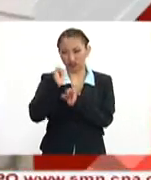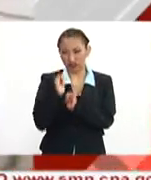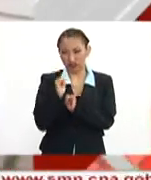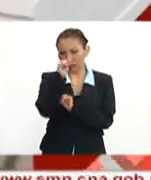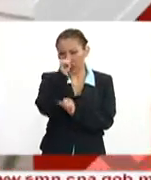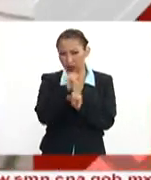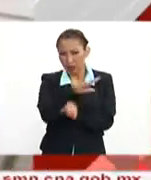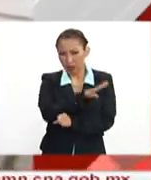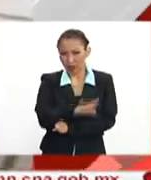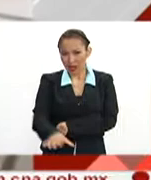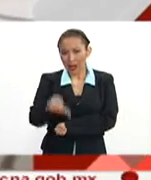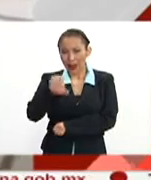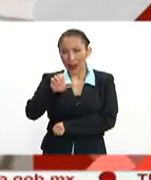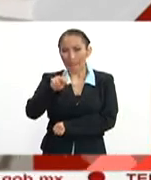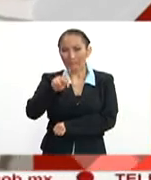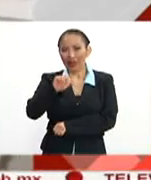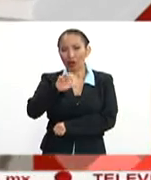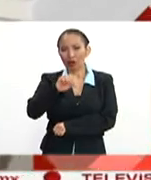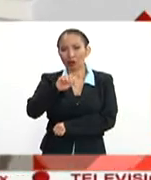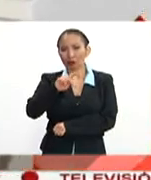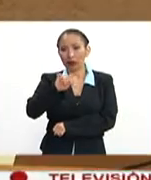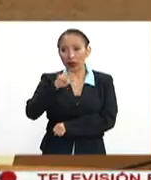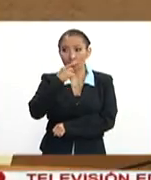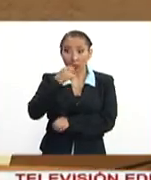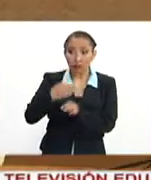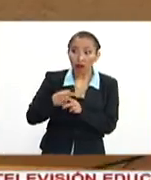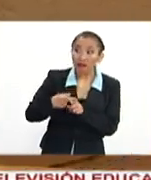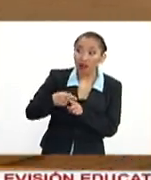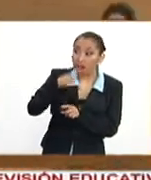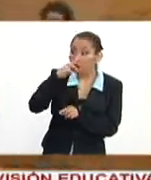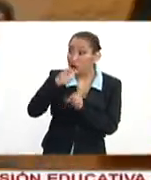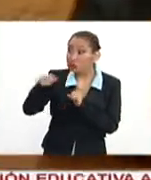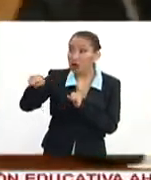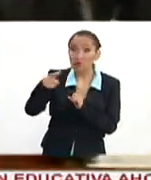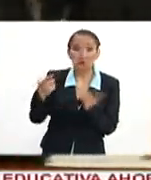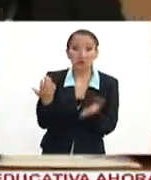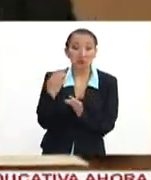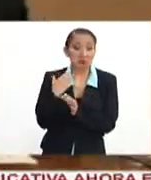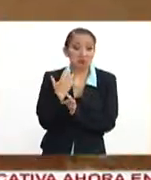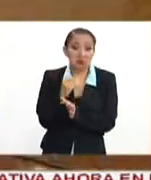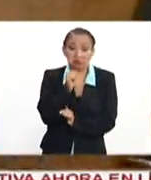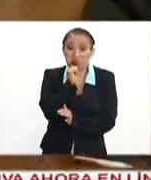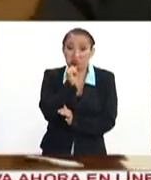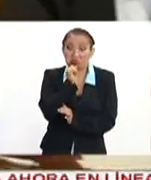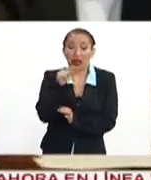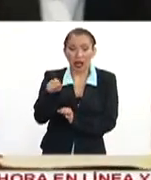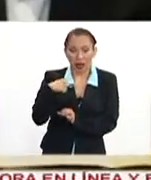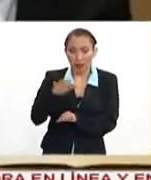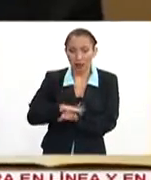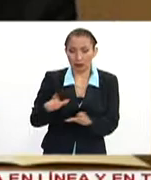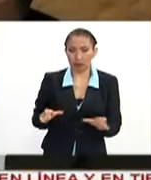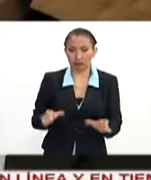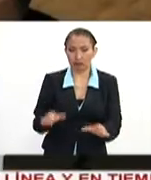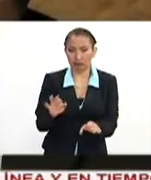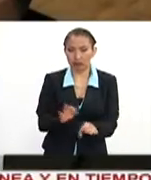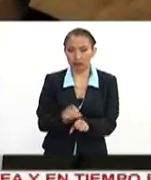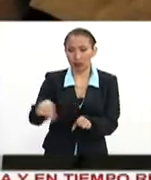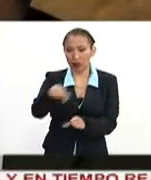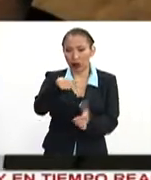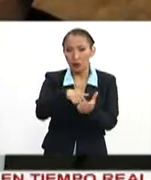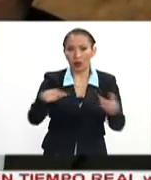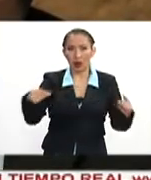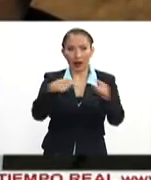Guardiola, secretario general del Episcopado Mexicano, informó que nadie hasta este momento se ha adjudicado este hecho. Dijo que será reforzada la seguridad en